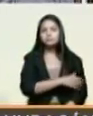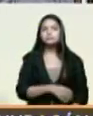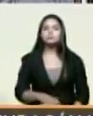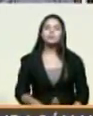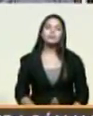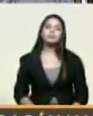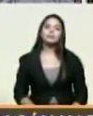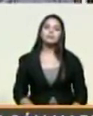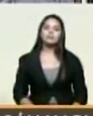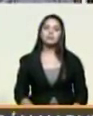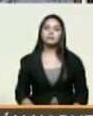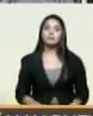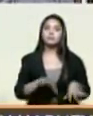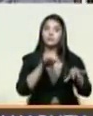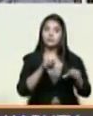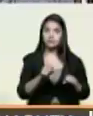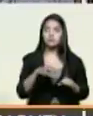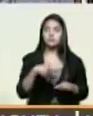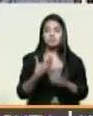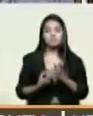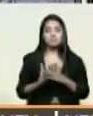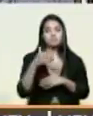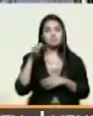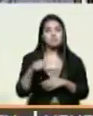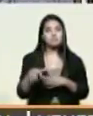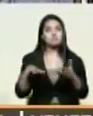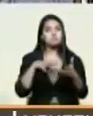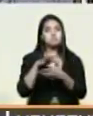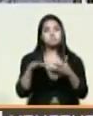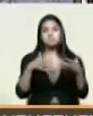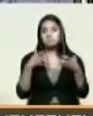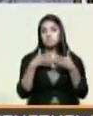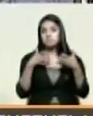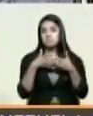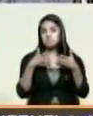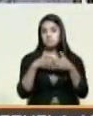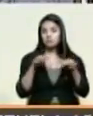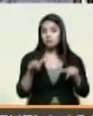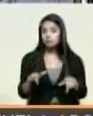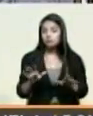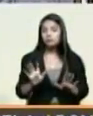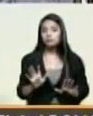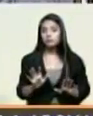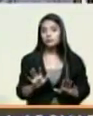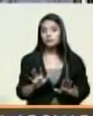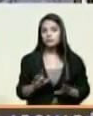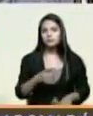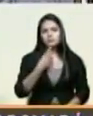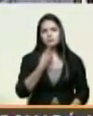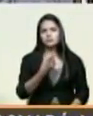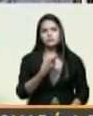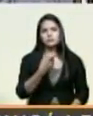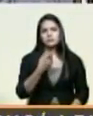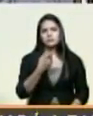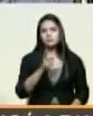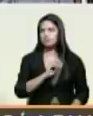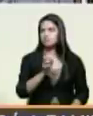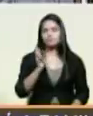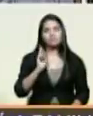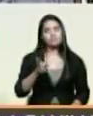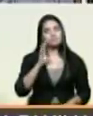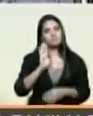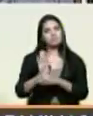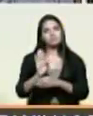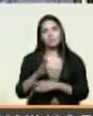amos imperiales pudiese instalar acá un conflicto violento, que dijo: tenemos que